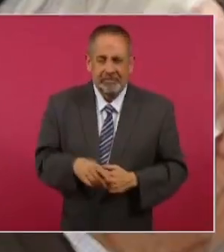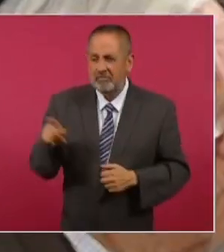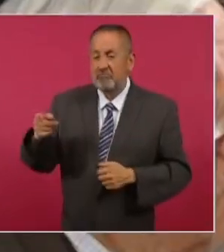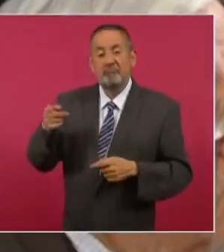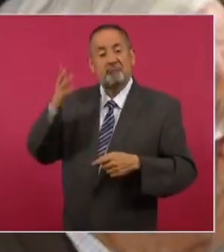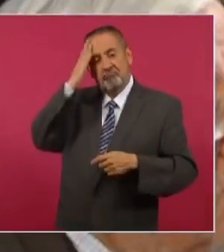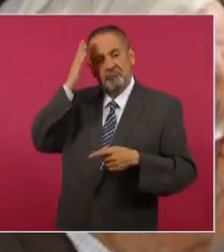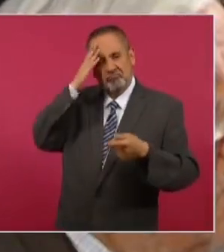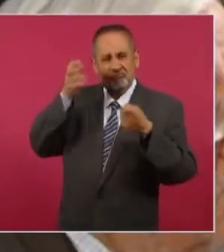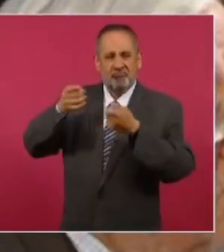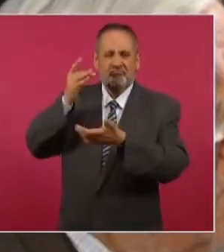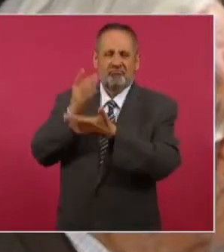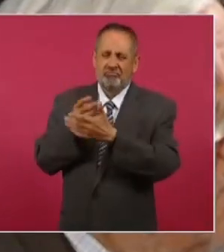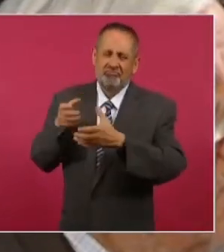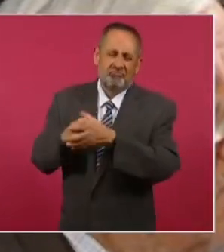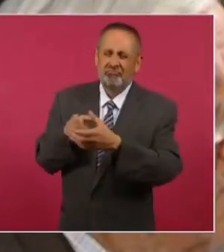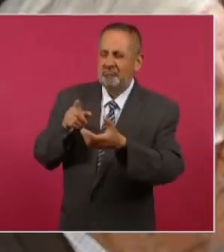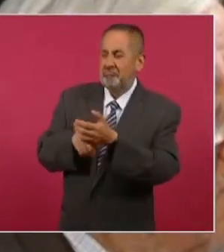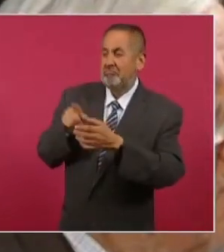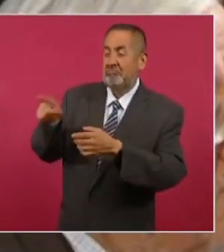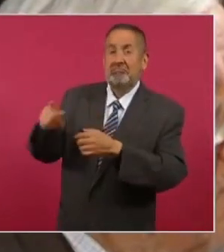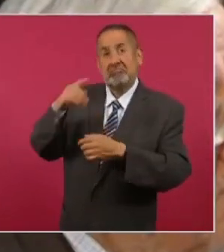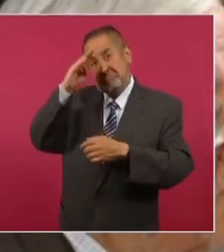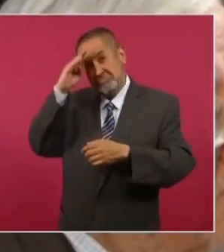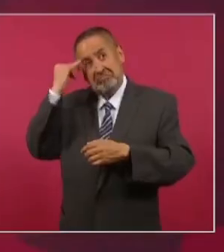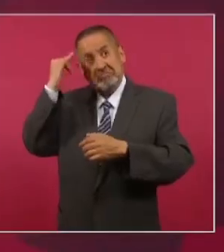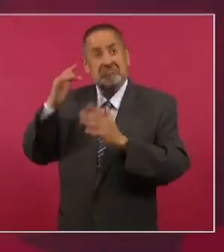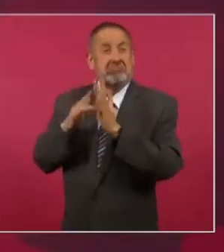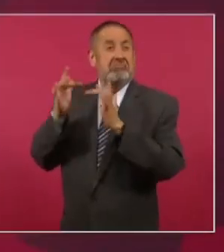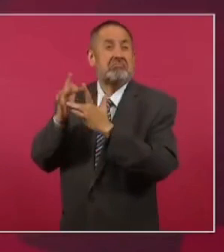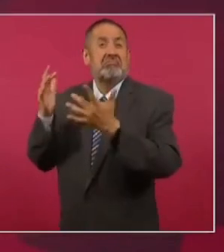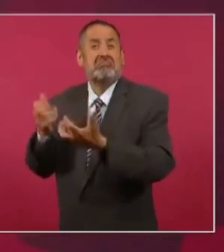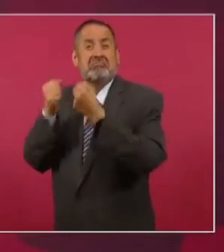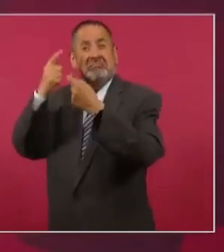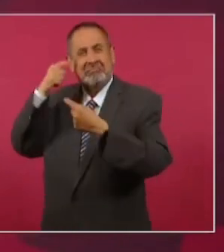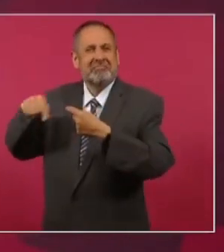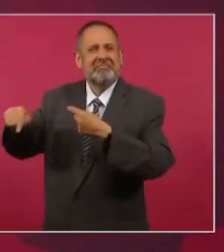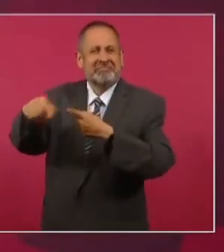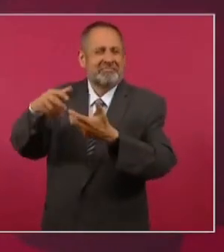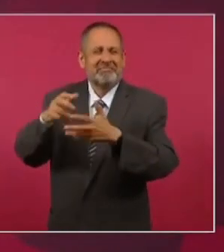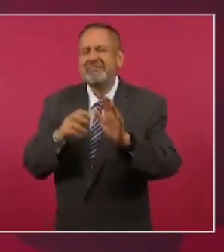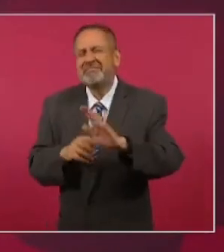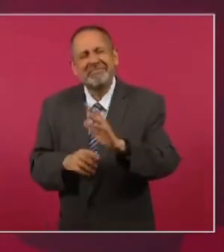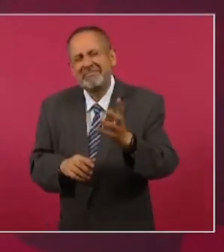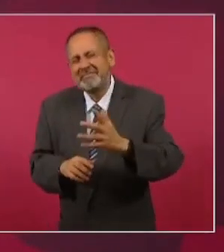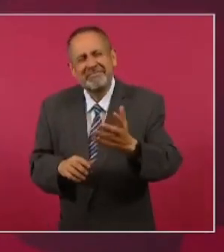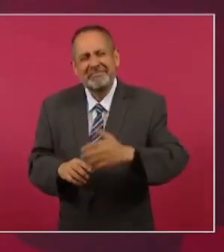caudillista mesiánico de López Obrador no